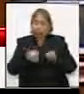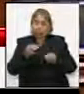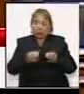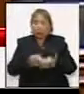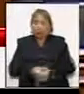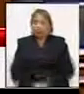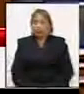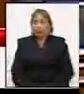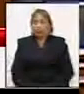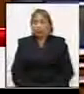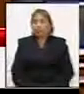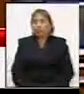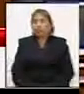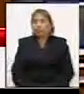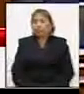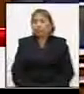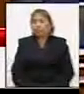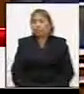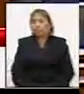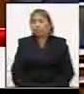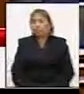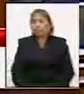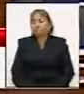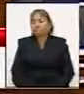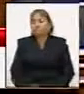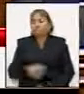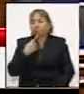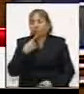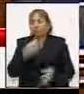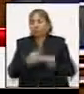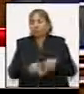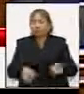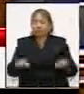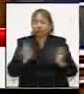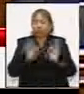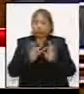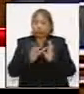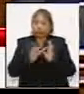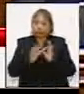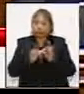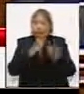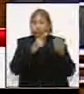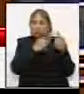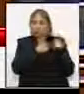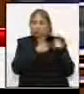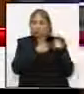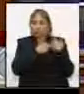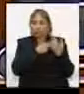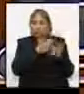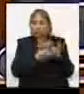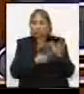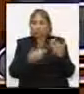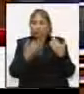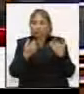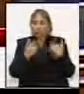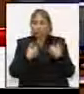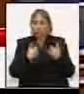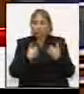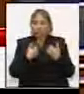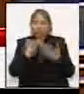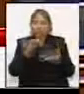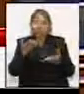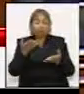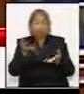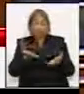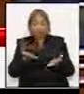justicia. Y es importante esa responsabilidad que debemos tener para